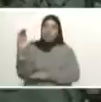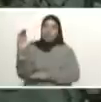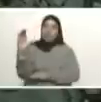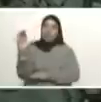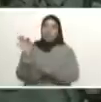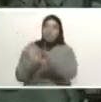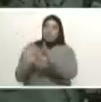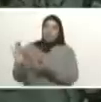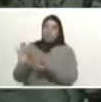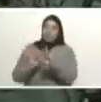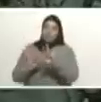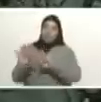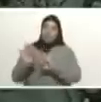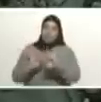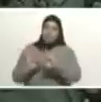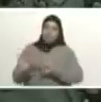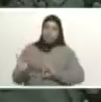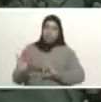preparar